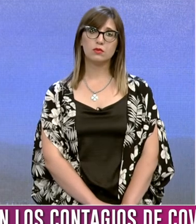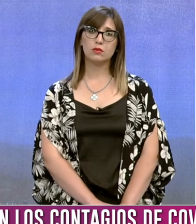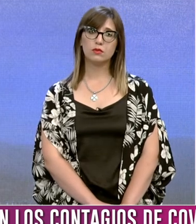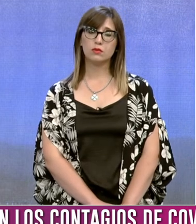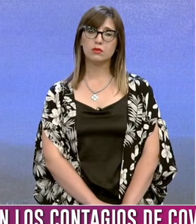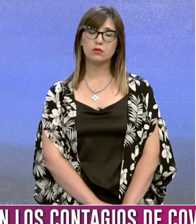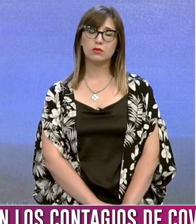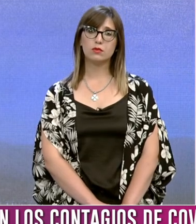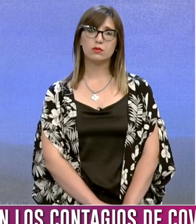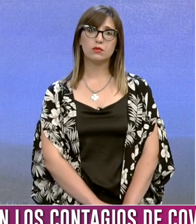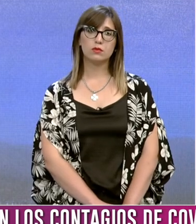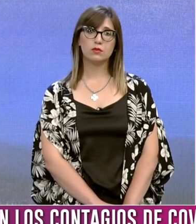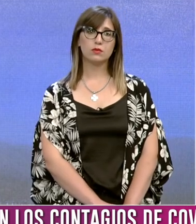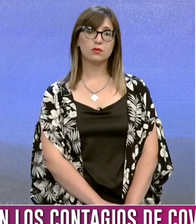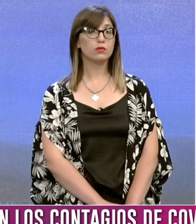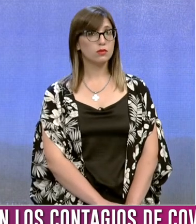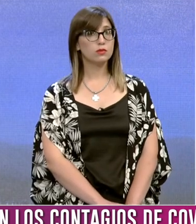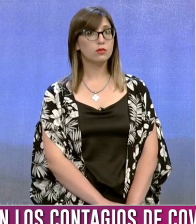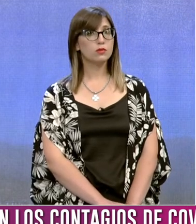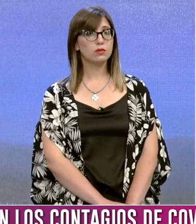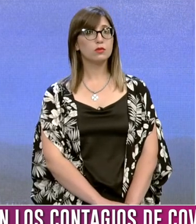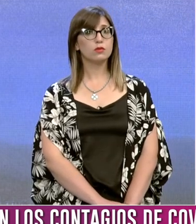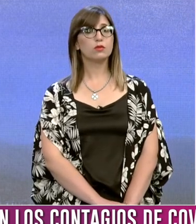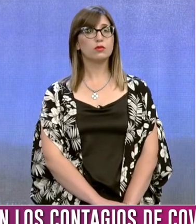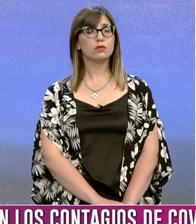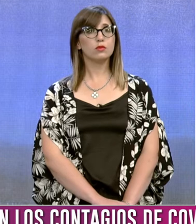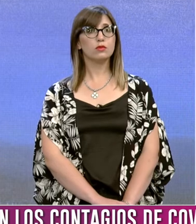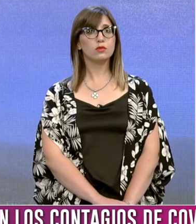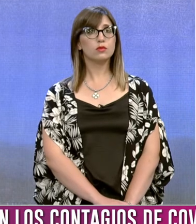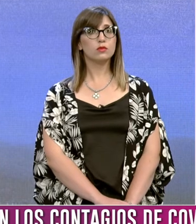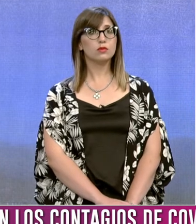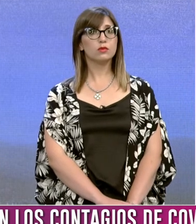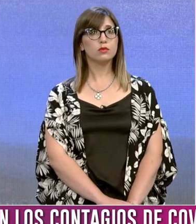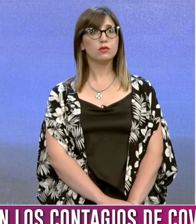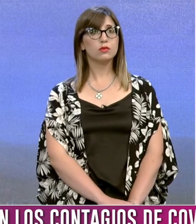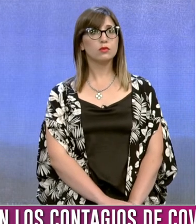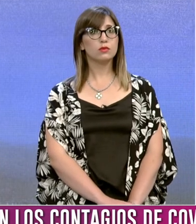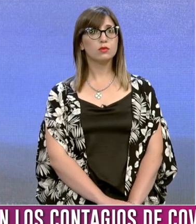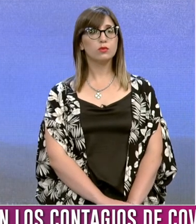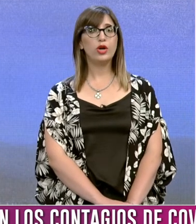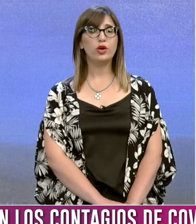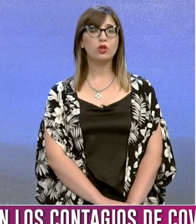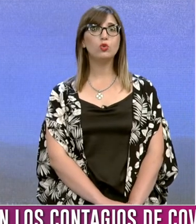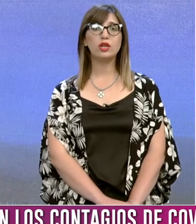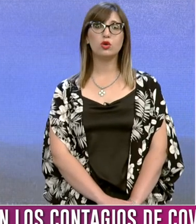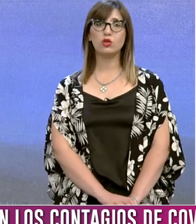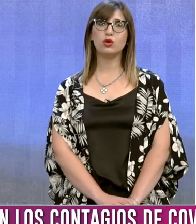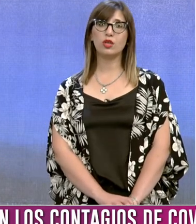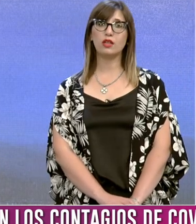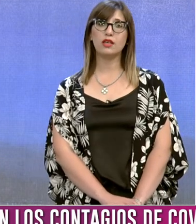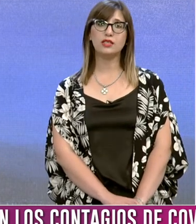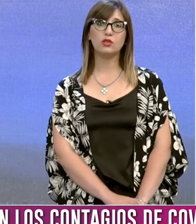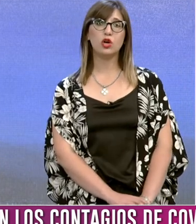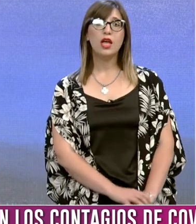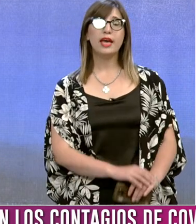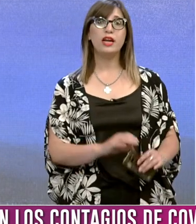creemos que en 15 días el sistema de salud puede estar un poco más estresado y nos estamos preparando para esa eventualidad. Bueno, es todo un dato esto que usted